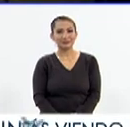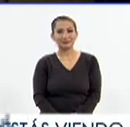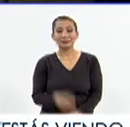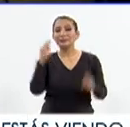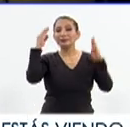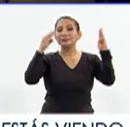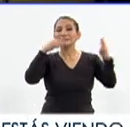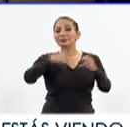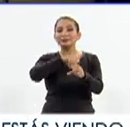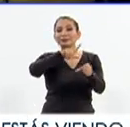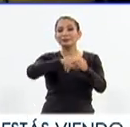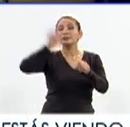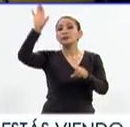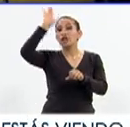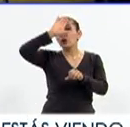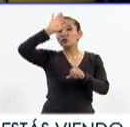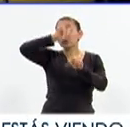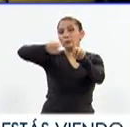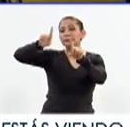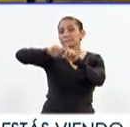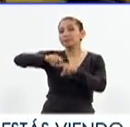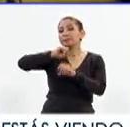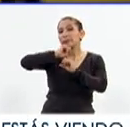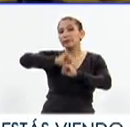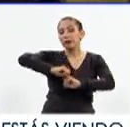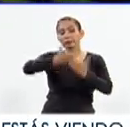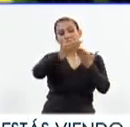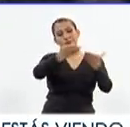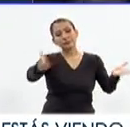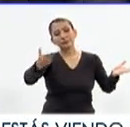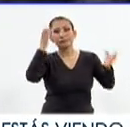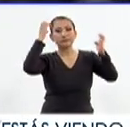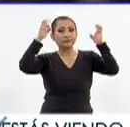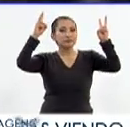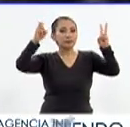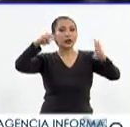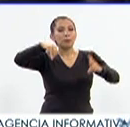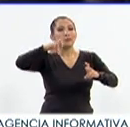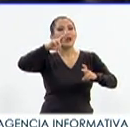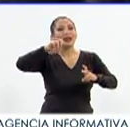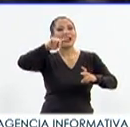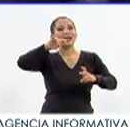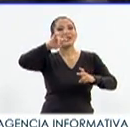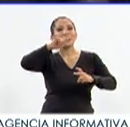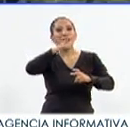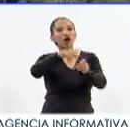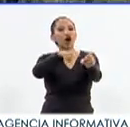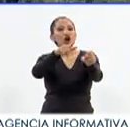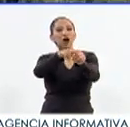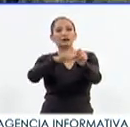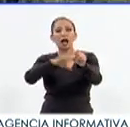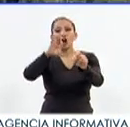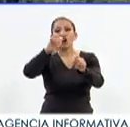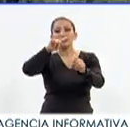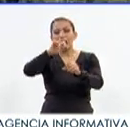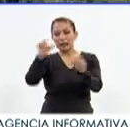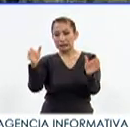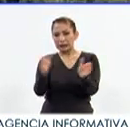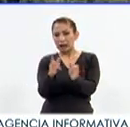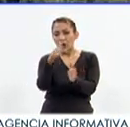El Museo Nacional de Culturas Populares abre sus salas a la muestra Merequetengue, el color de la Costa